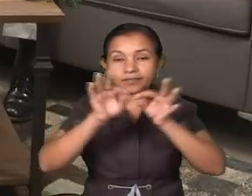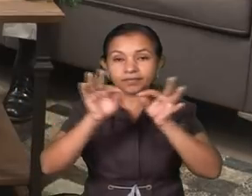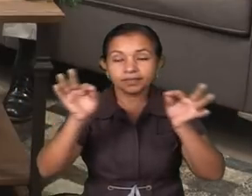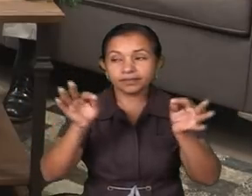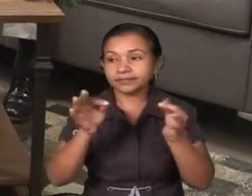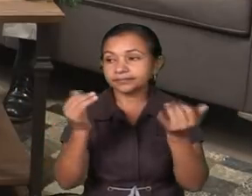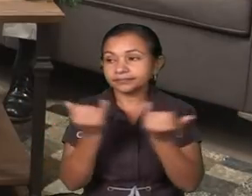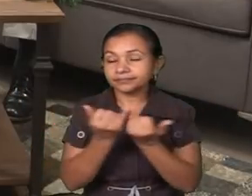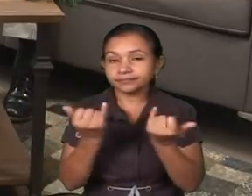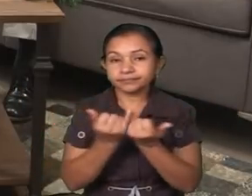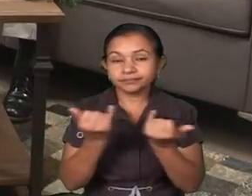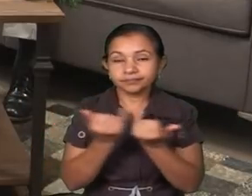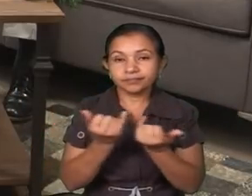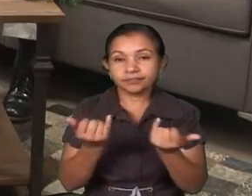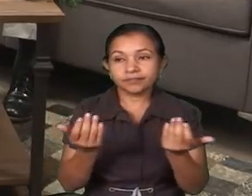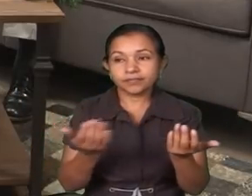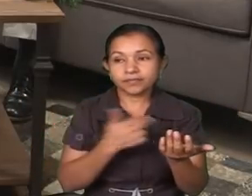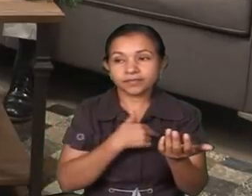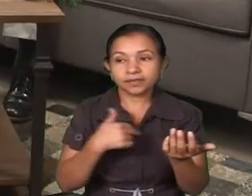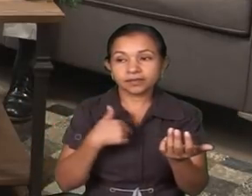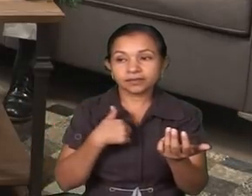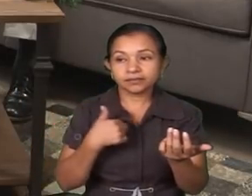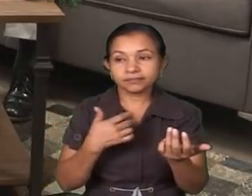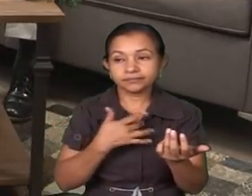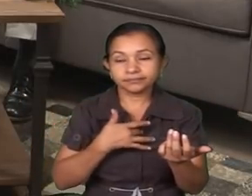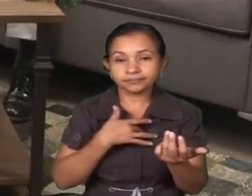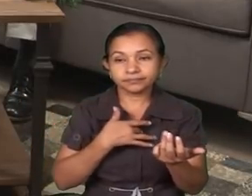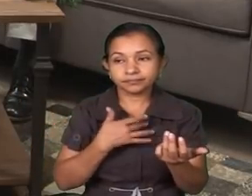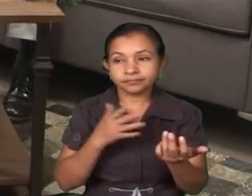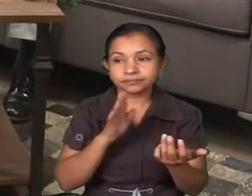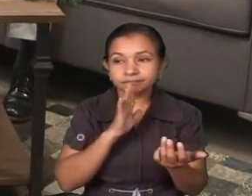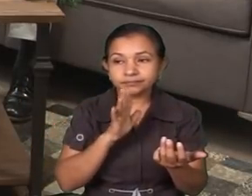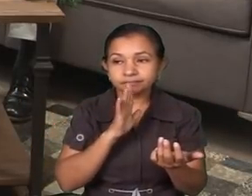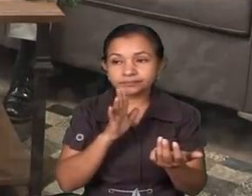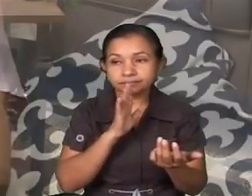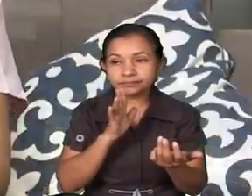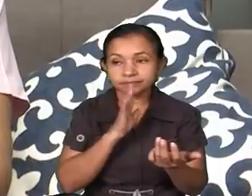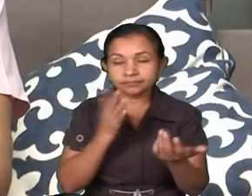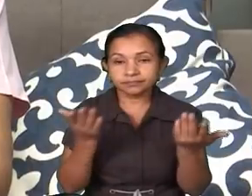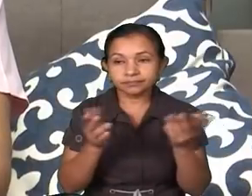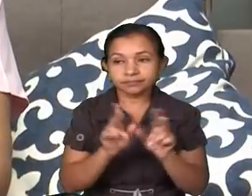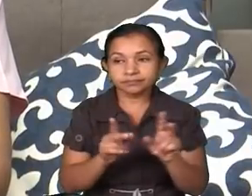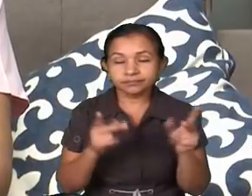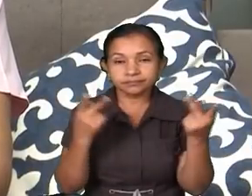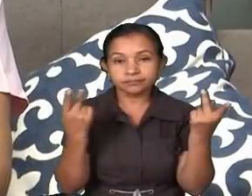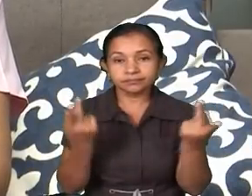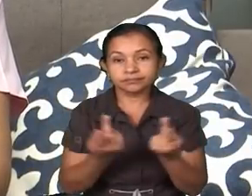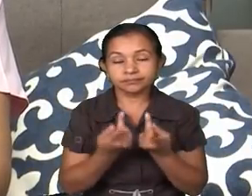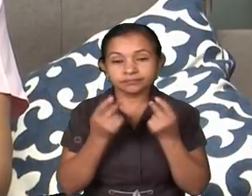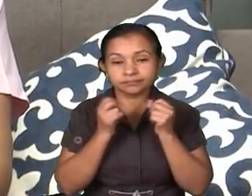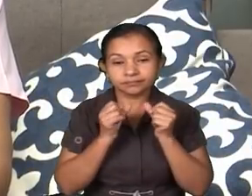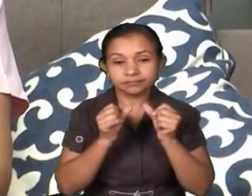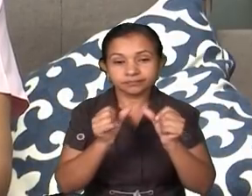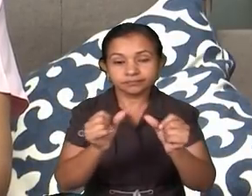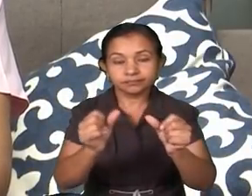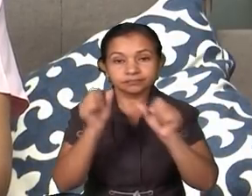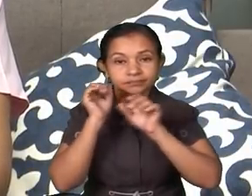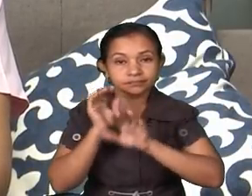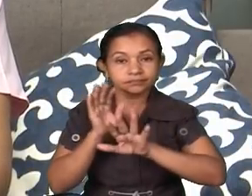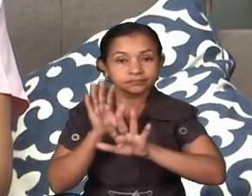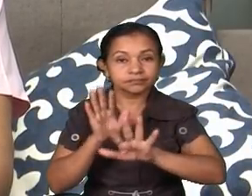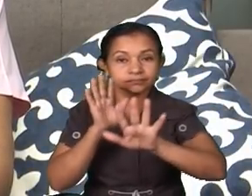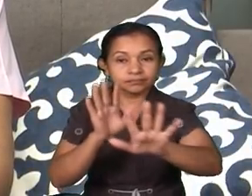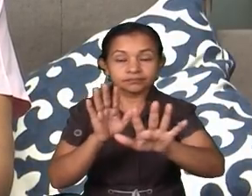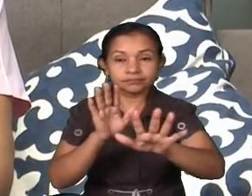un espacio de su valioso tiempo, comandante, pero necesitamos conversarlo y plantarlo con la población. Continúan las marchas y